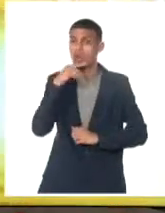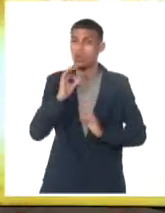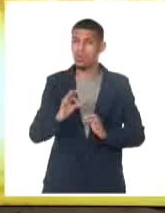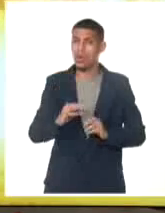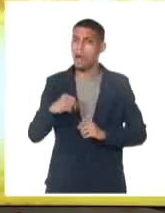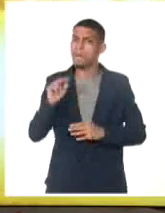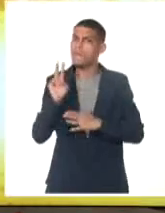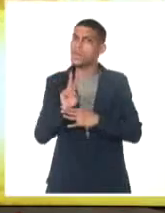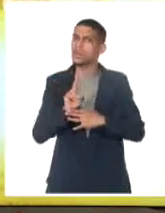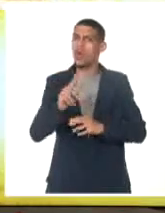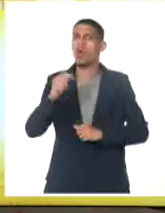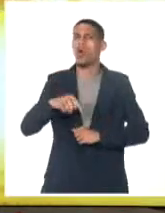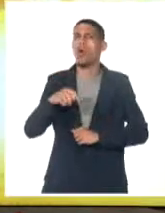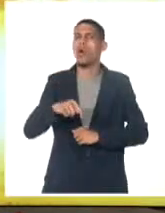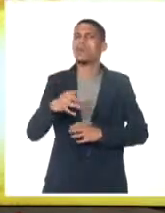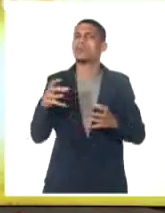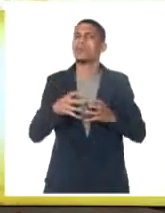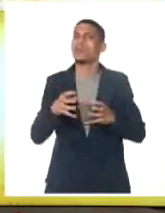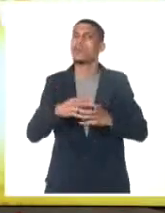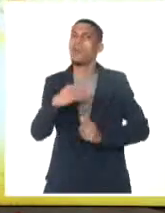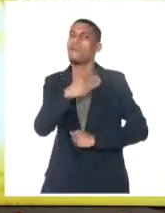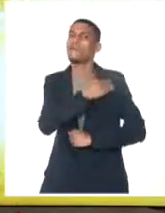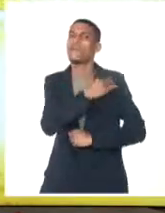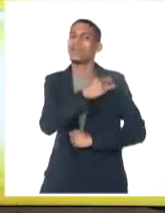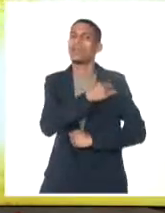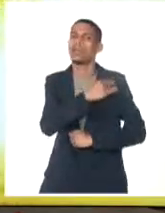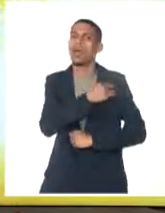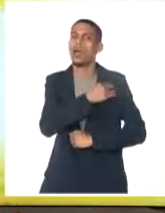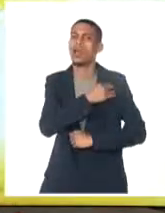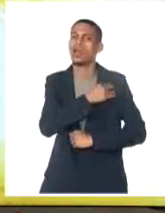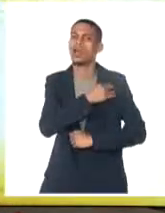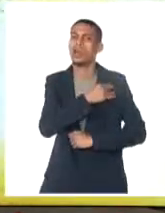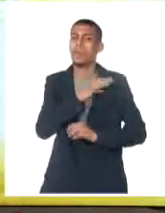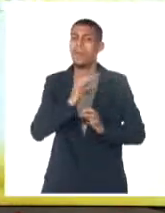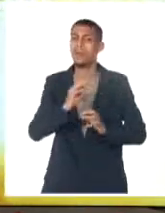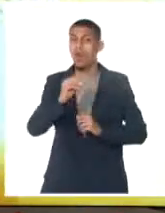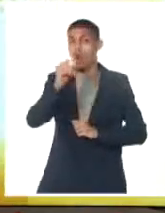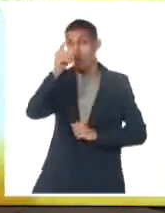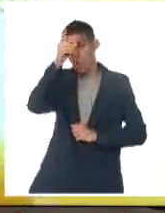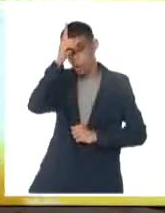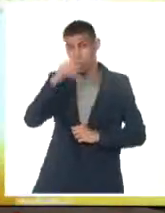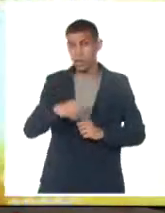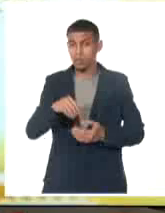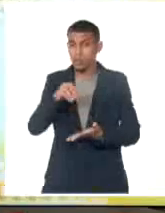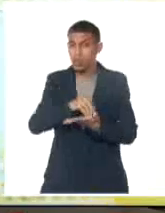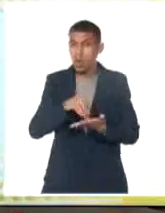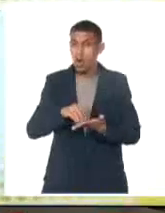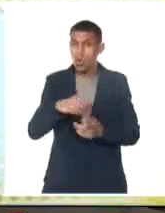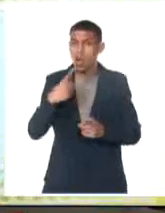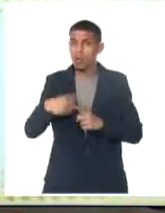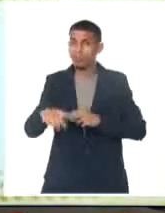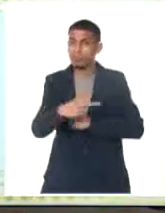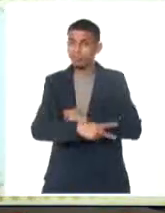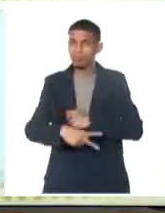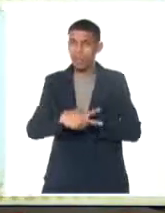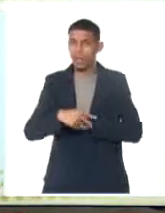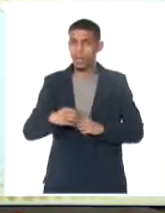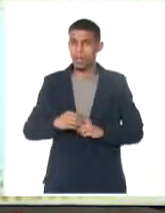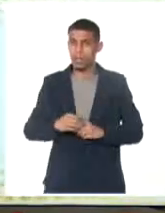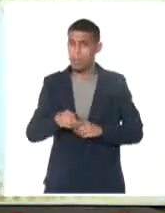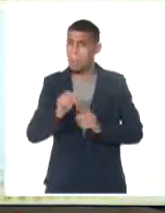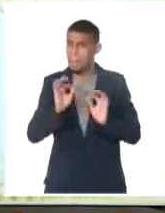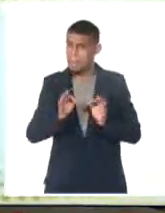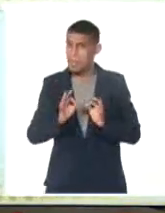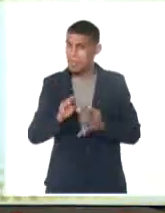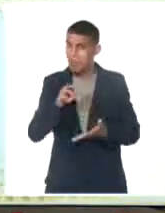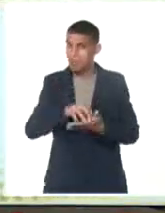Putin, visitó hoy a sus tropas en el frente de guerra con Ucrania, puntualmente en las regiones de Jersón y Lugansk, esta última una de las